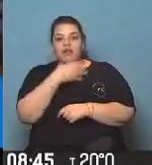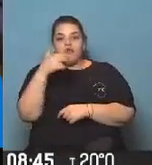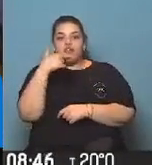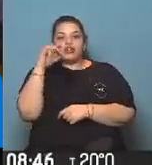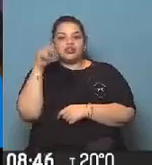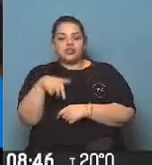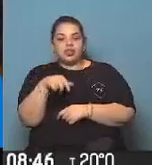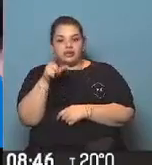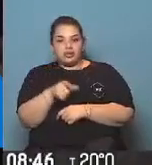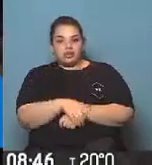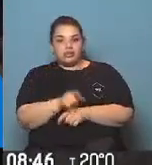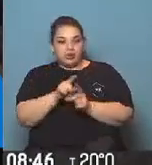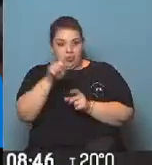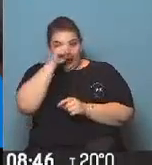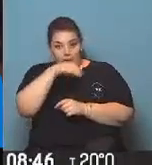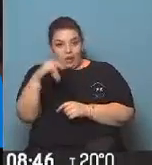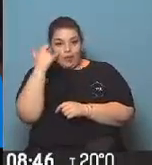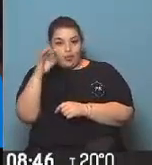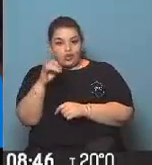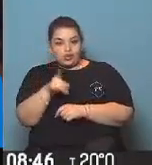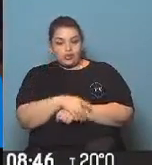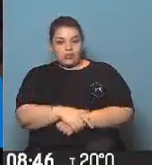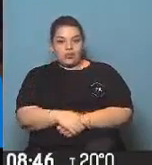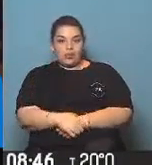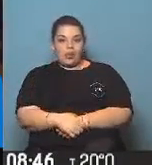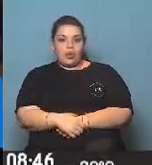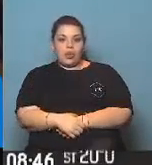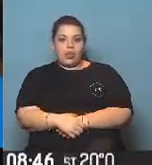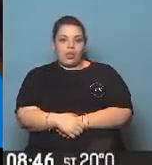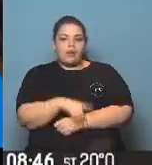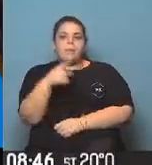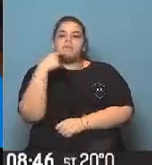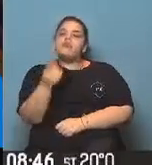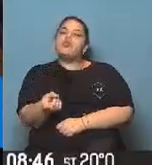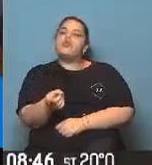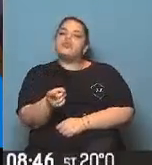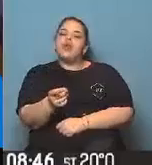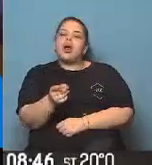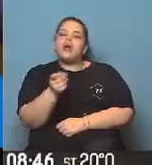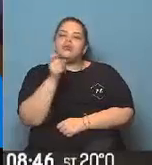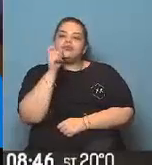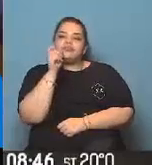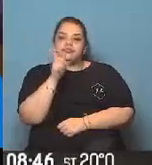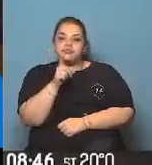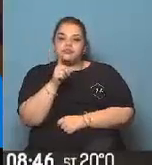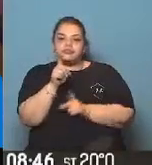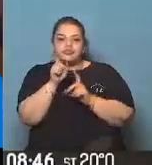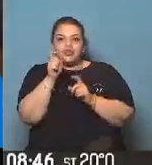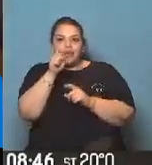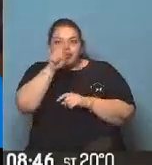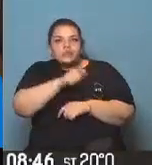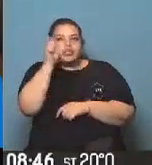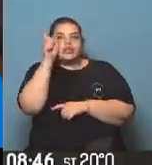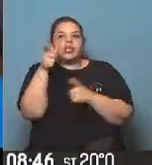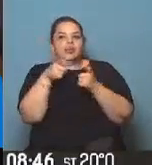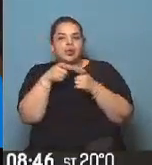Campo de Mayo, previa a la rendición de los Carapintadas. Esa pregunta generó la película, generó la idea de la película, tratando de